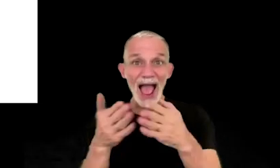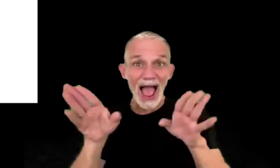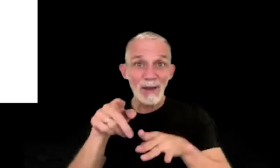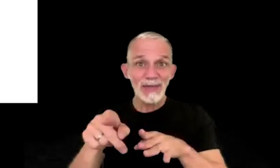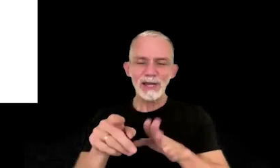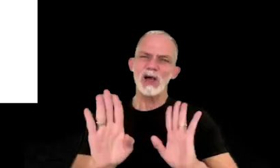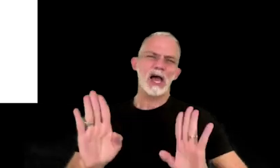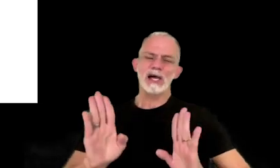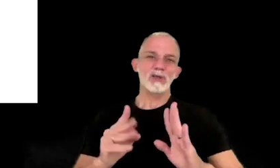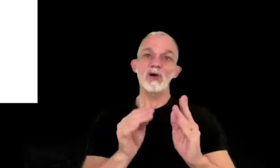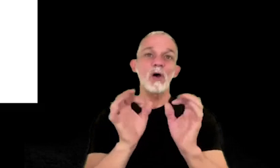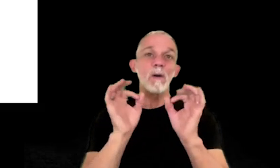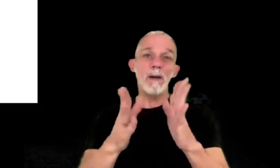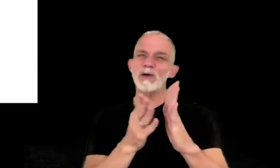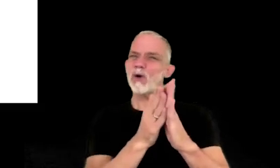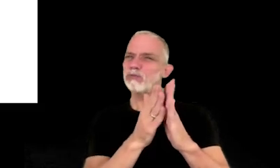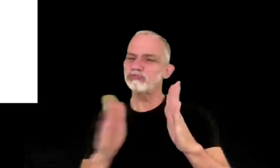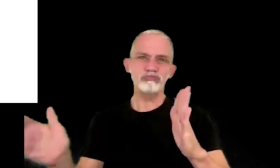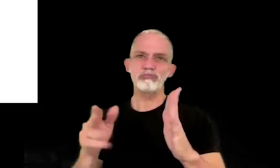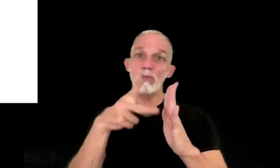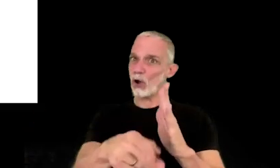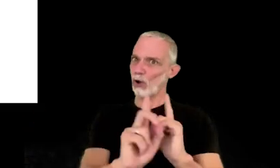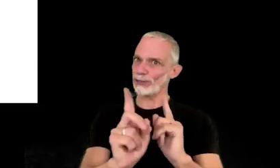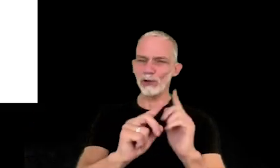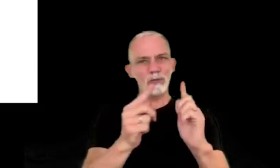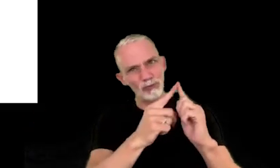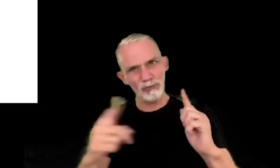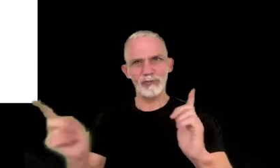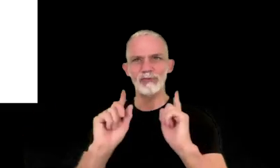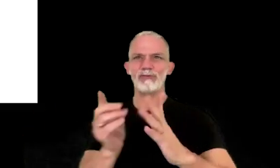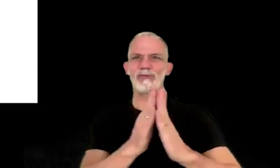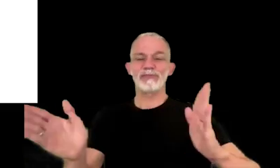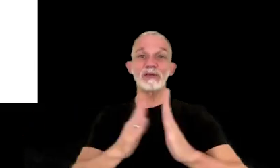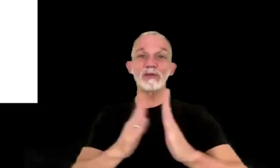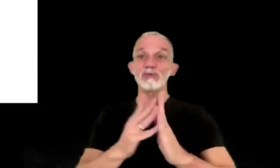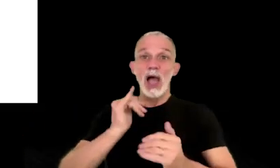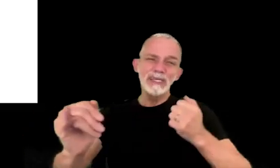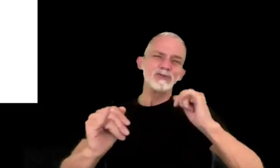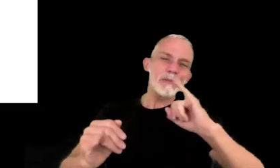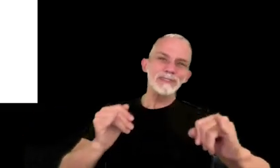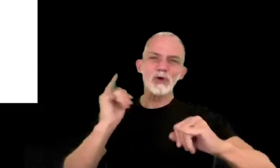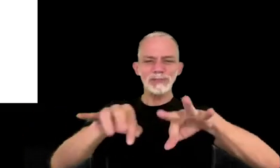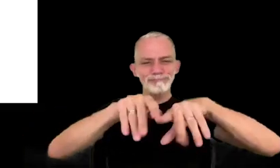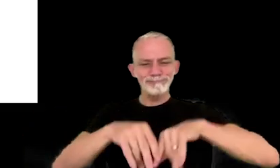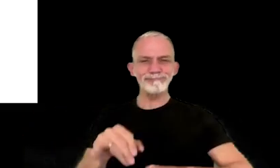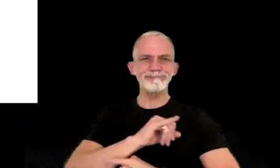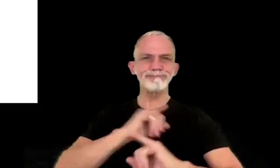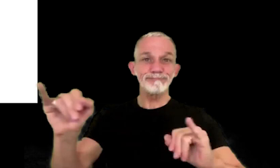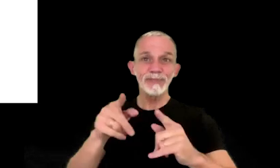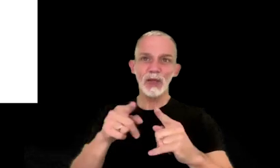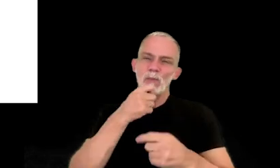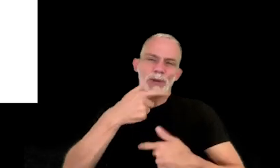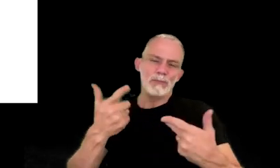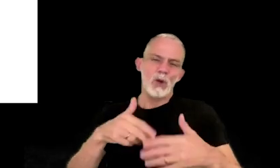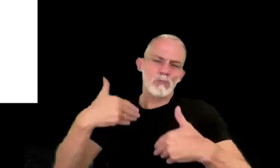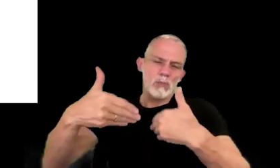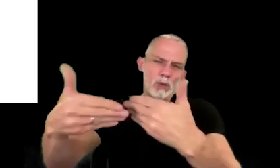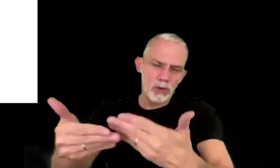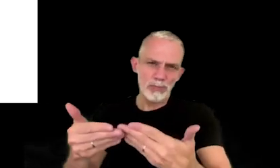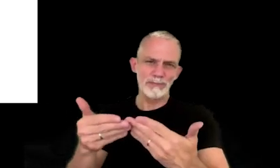se interrumpe. Pero todo lo que yo notifique, en este caso un procedimiento